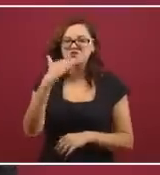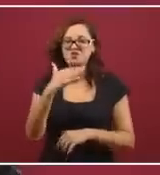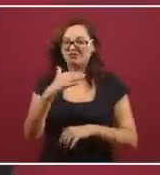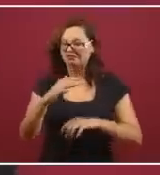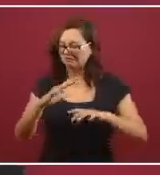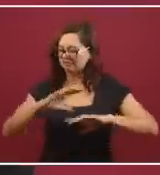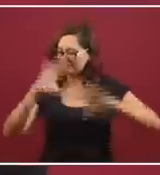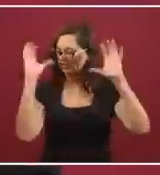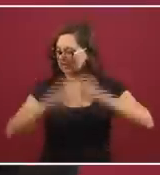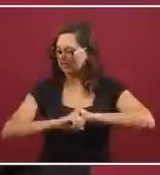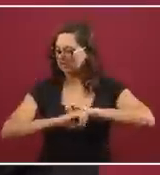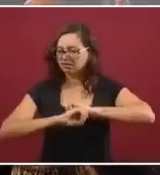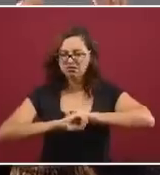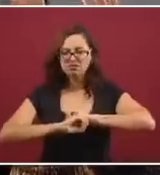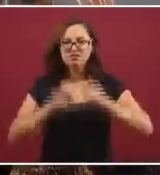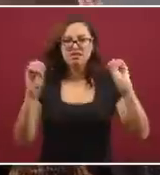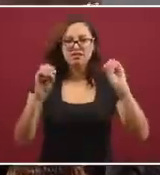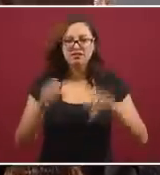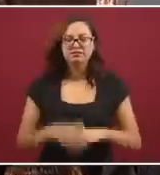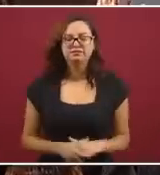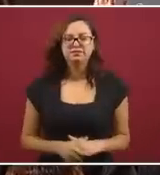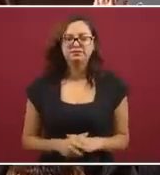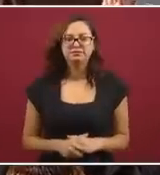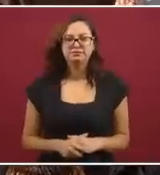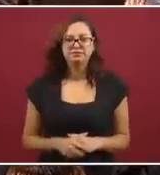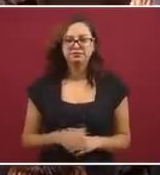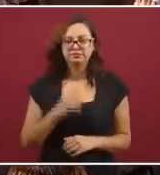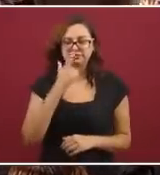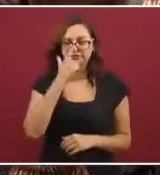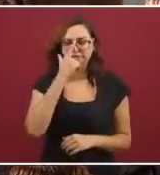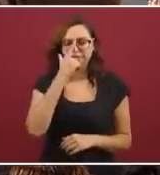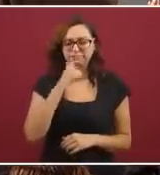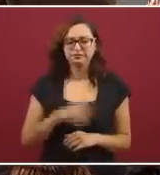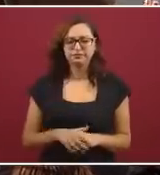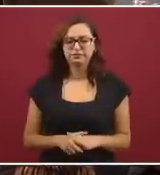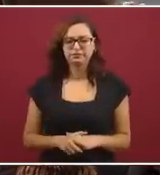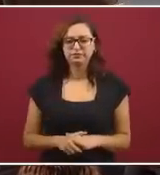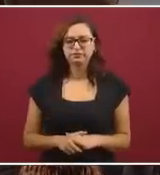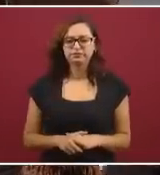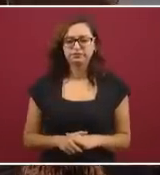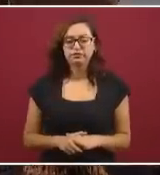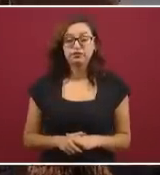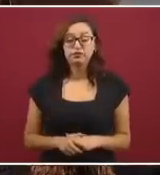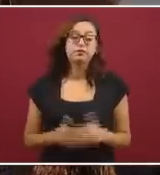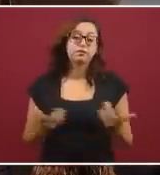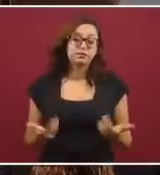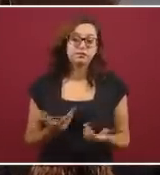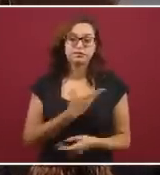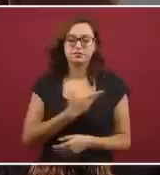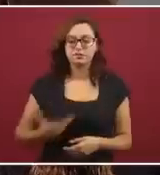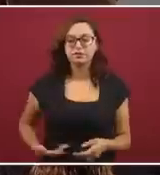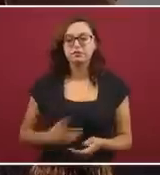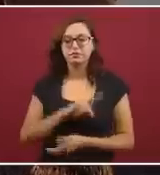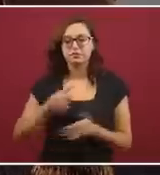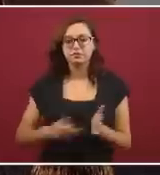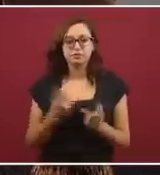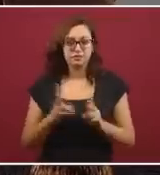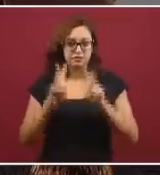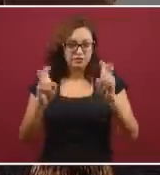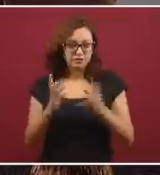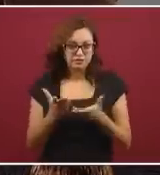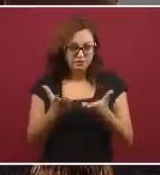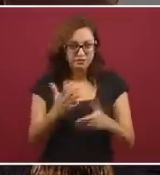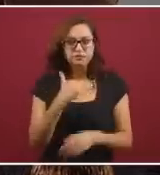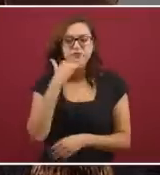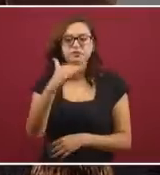carec presidente retomando nuevamente la corrupción la corrupción dio parte a la